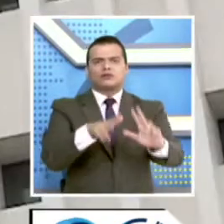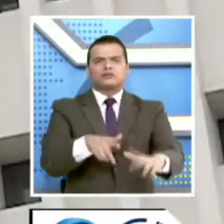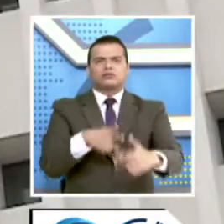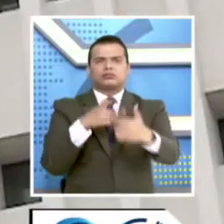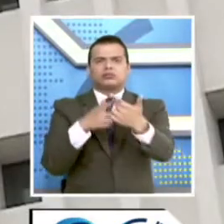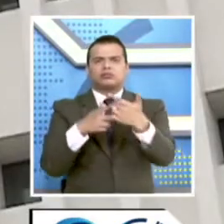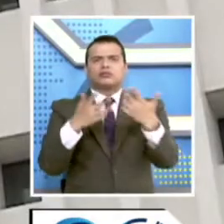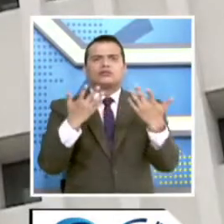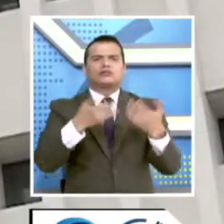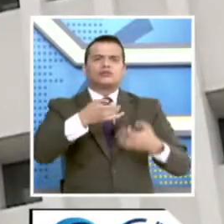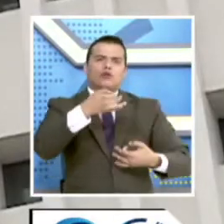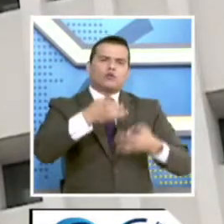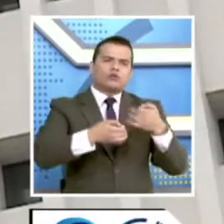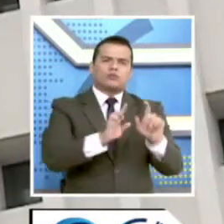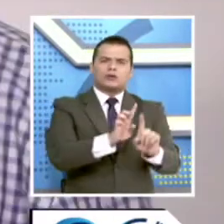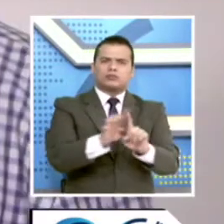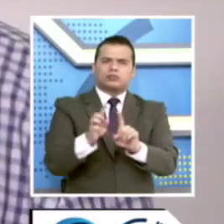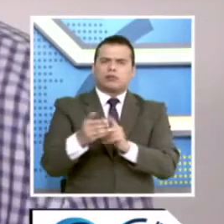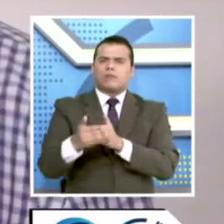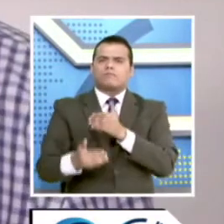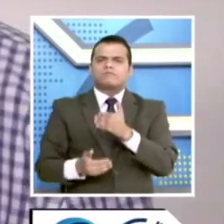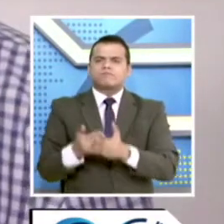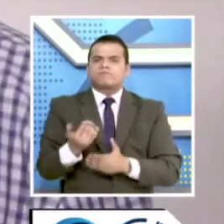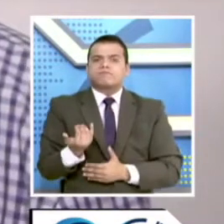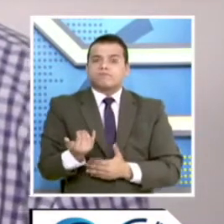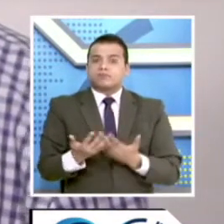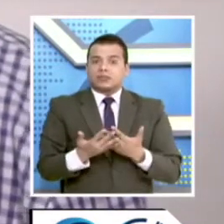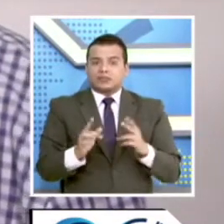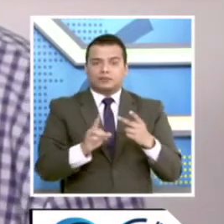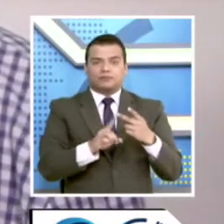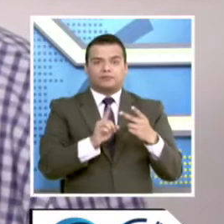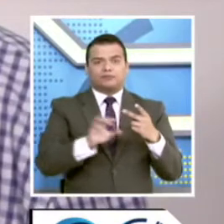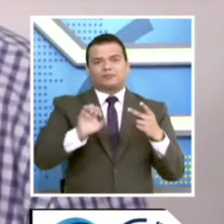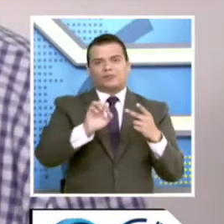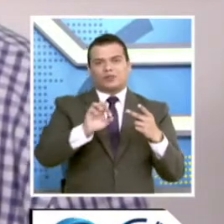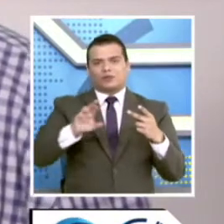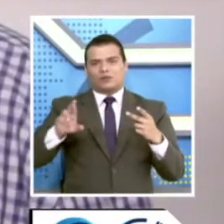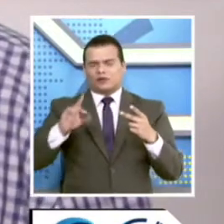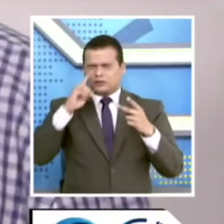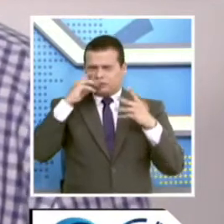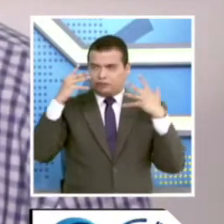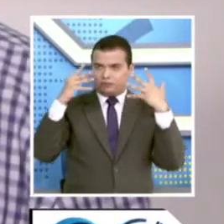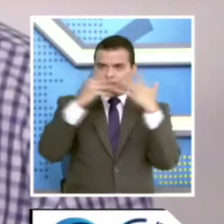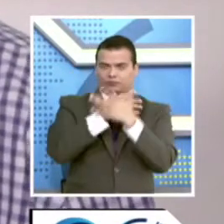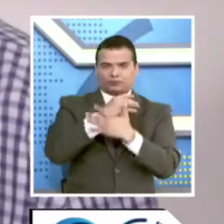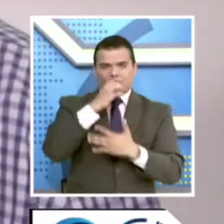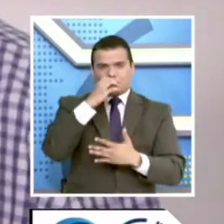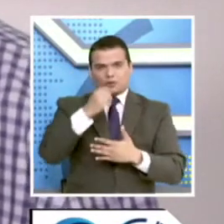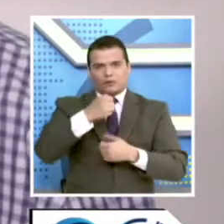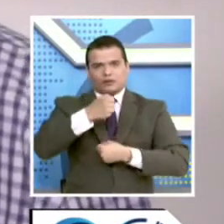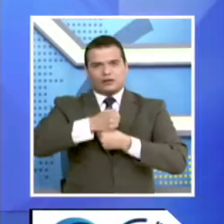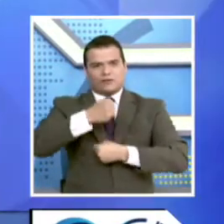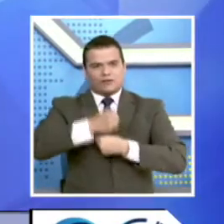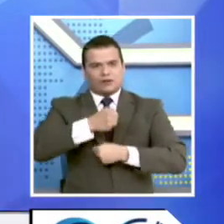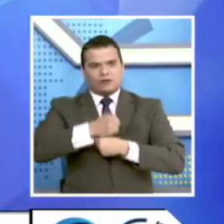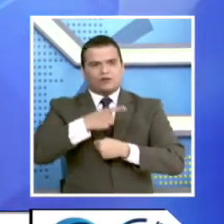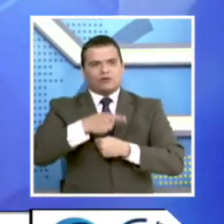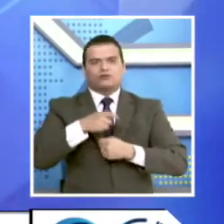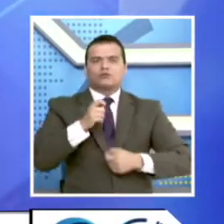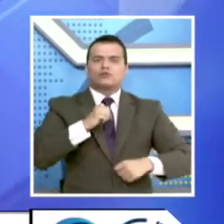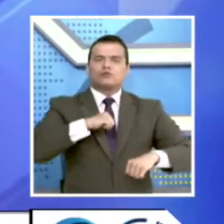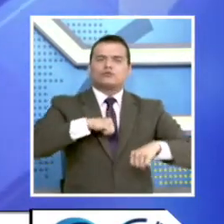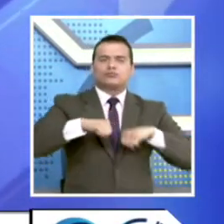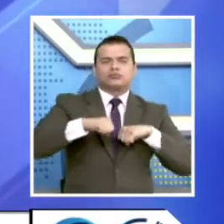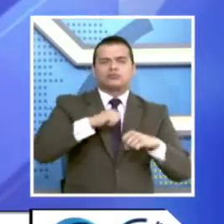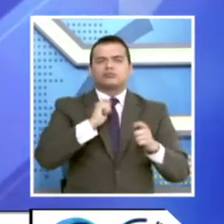tipo de diligencias judiciales. Y hay consternación en el oriente de la ciudad por la muerte de un programador salsero. Él